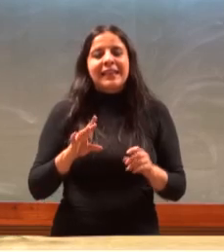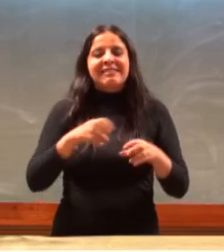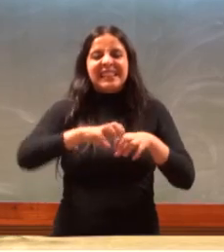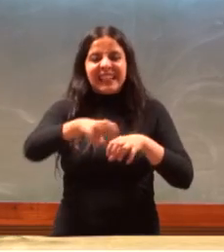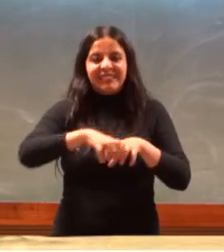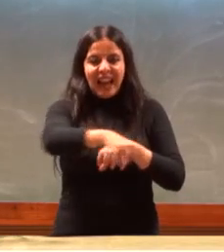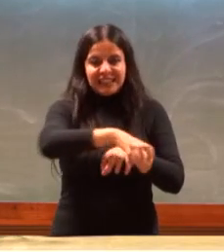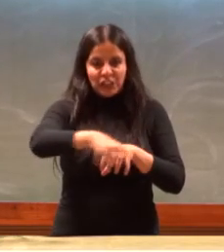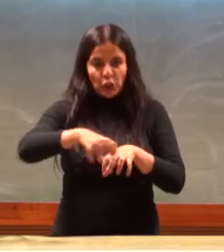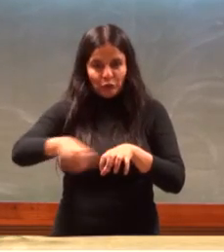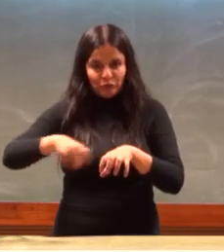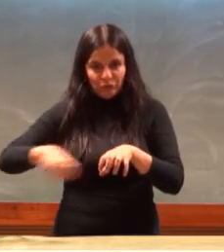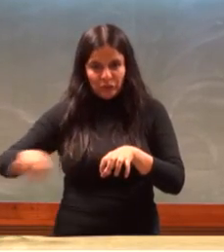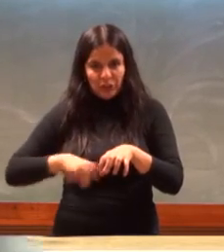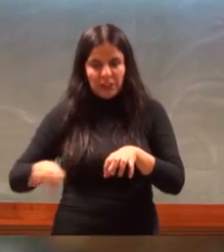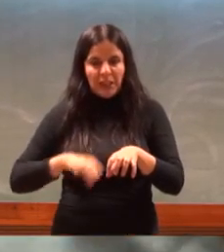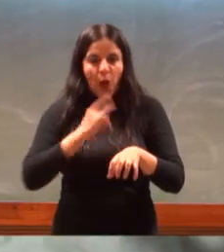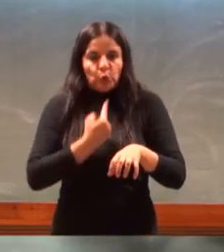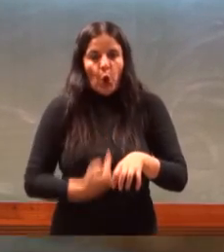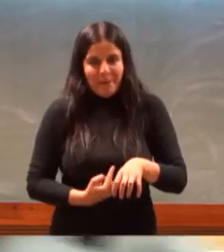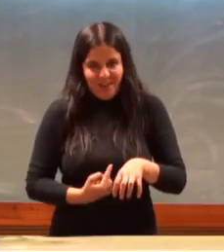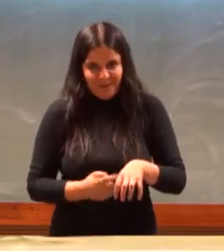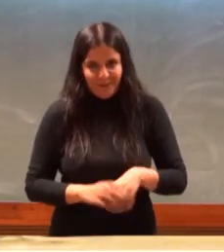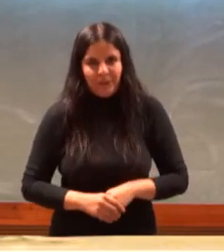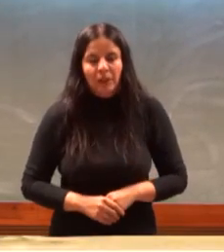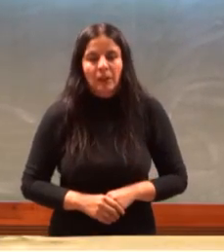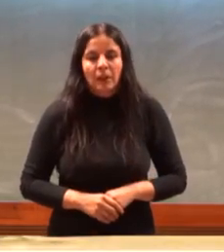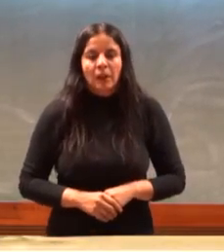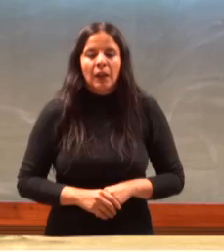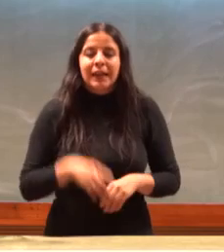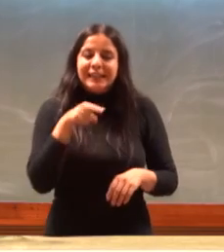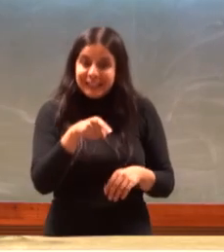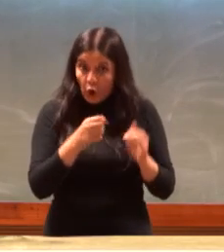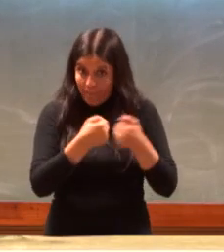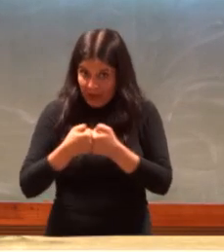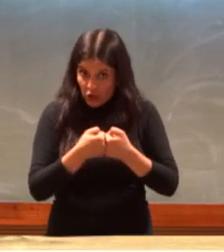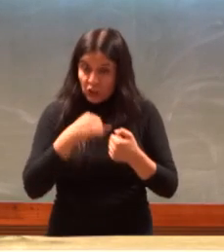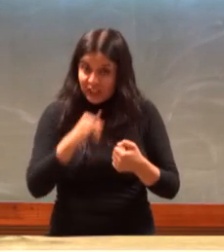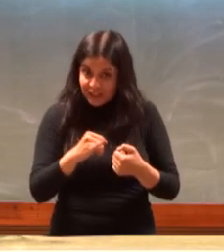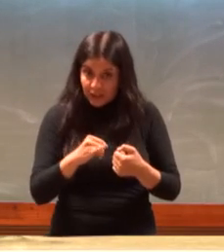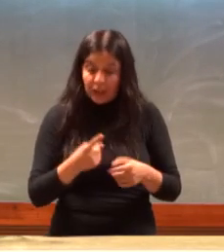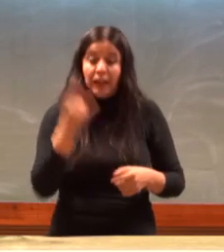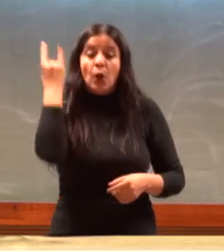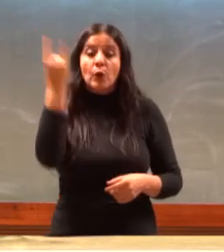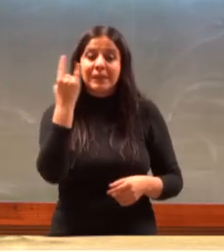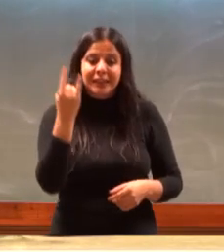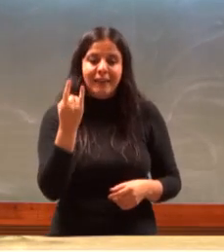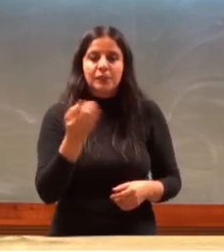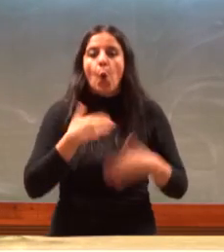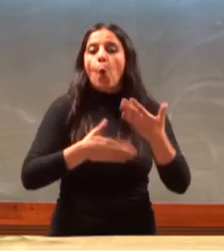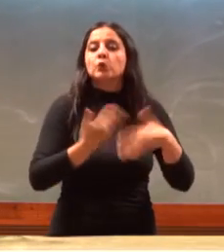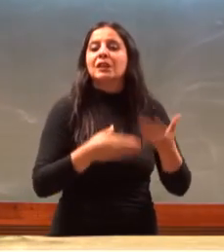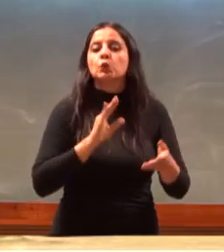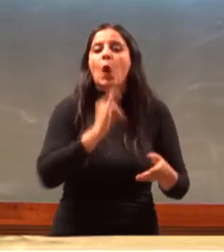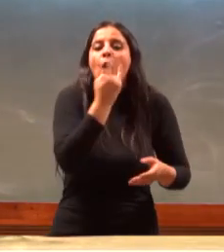este este convenio que se ha firmado con la secretaría de políticas universitarias explícitamente dice que las universidades en uso de su autonomía